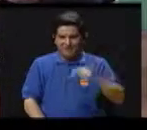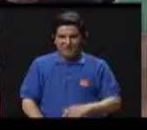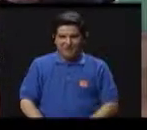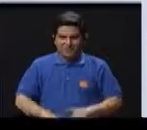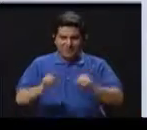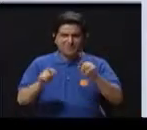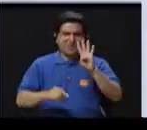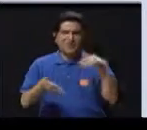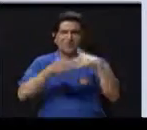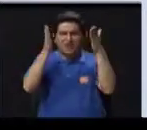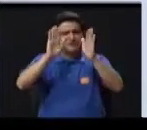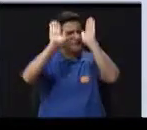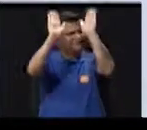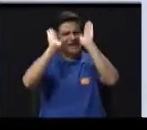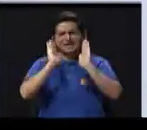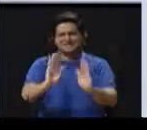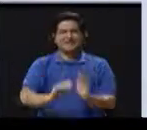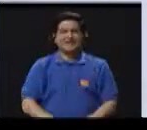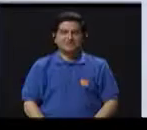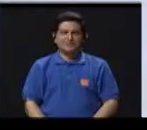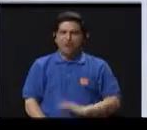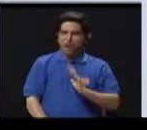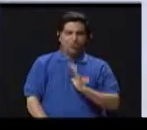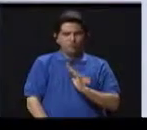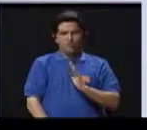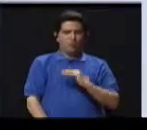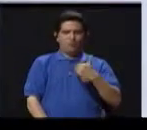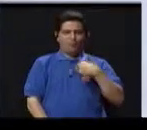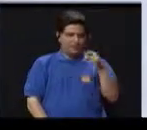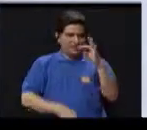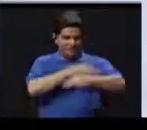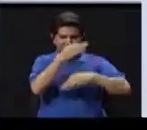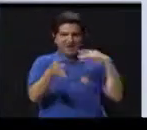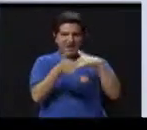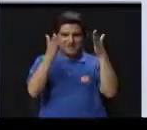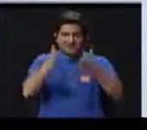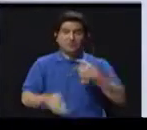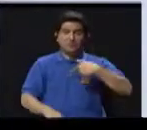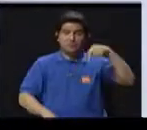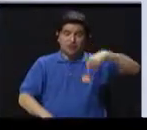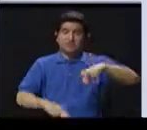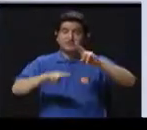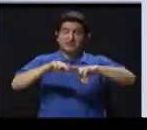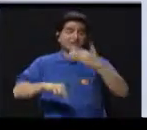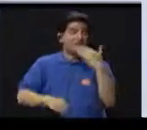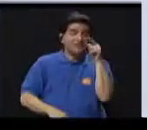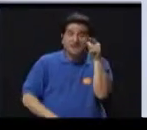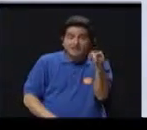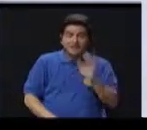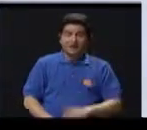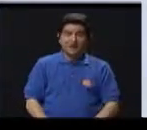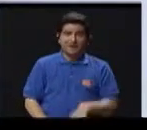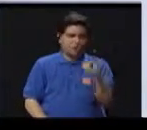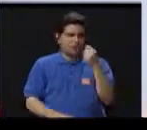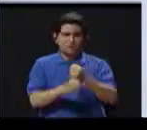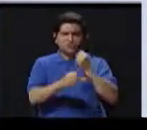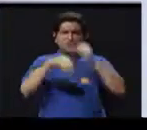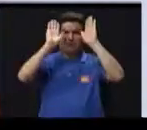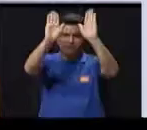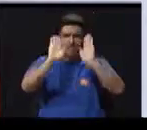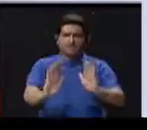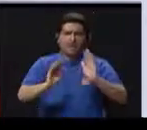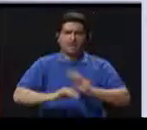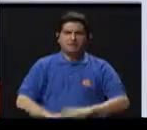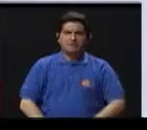pero en realidad son cuatro estudiantes extraordinarias y es un lujo tener ese tipo de estudiantes. Mire, aquí estoy sentada gracias a ellas. Hicieron un